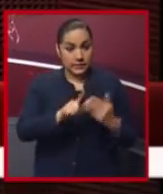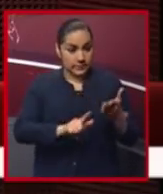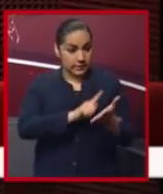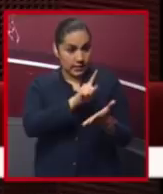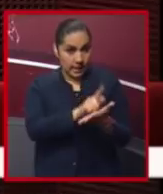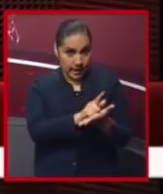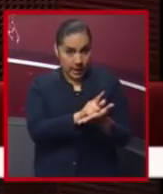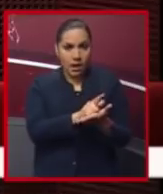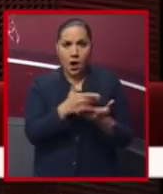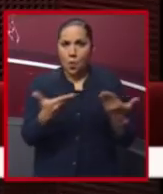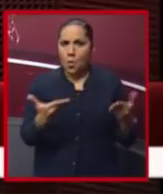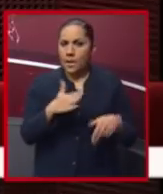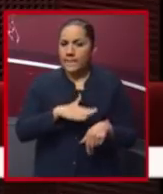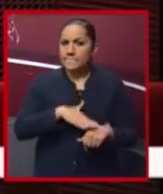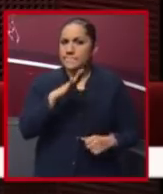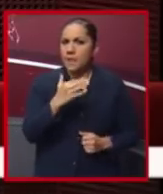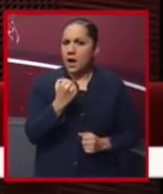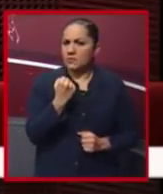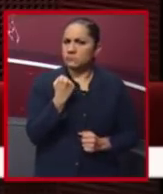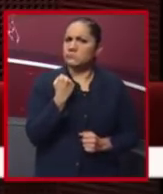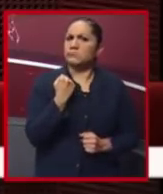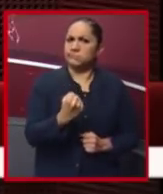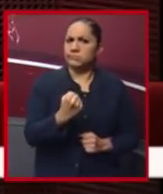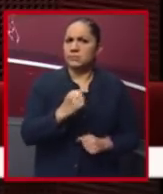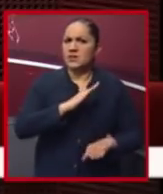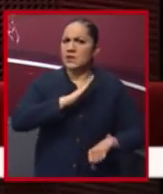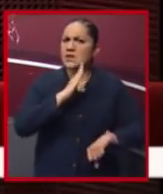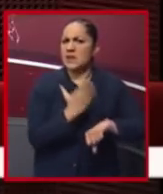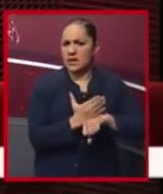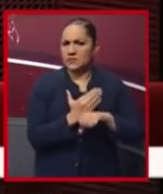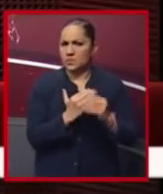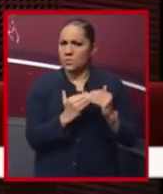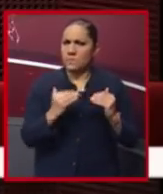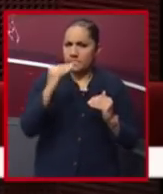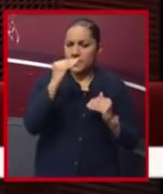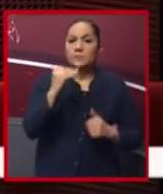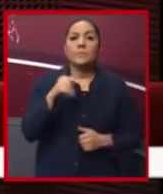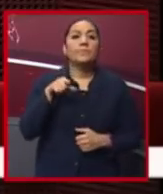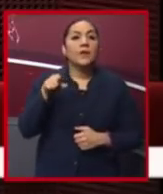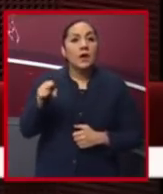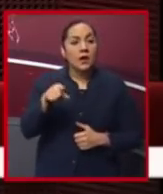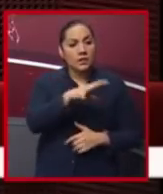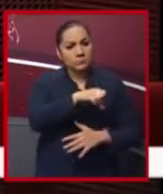endureció los castigos, introdujo la represión penal.